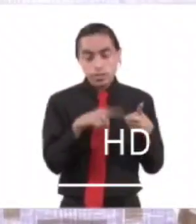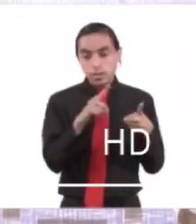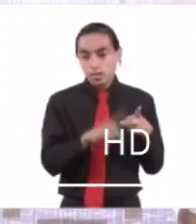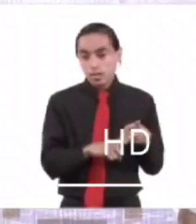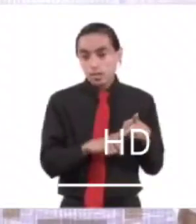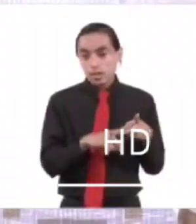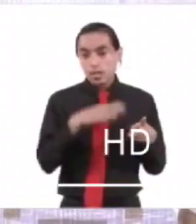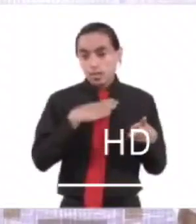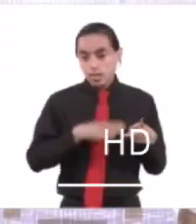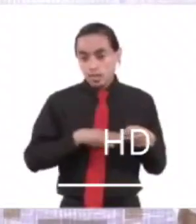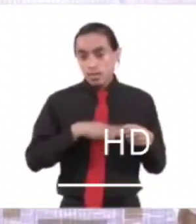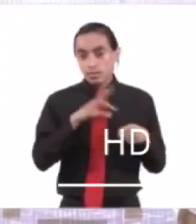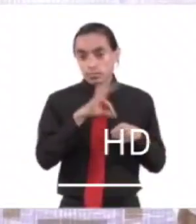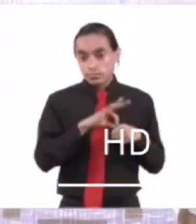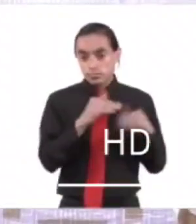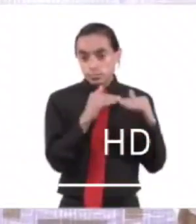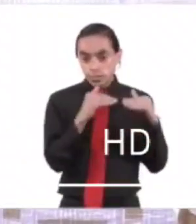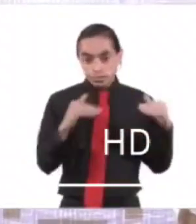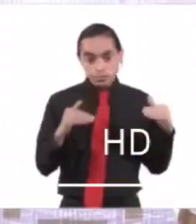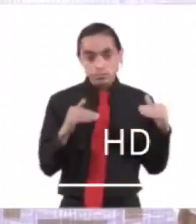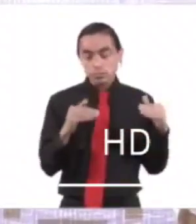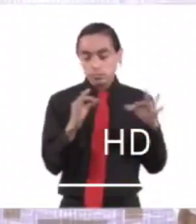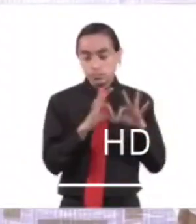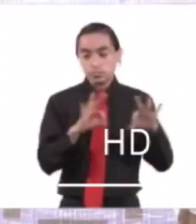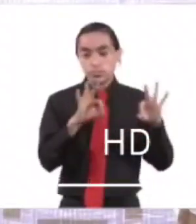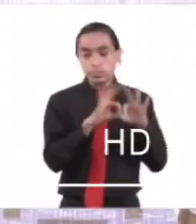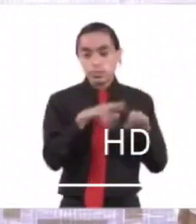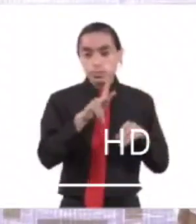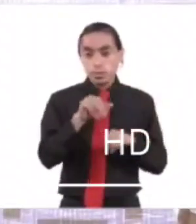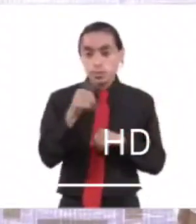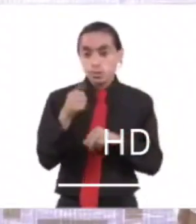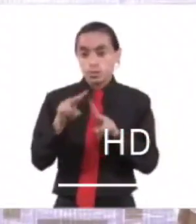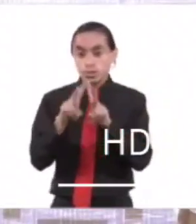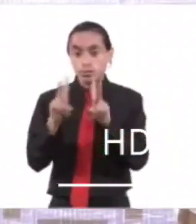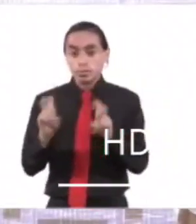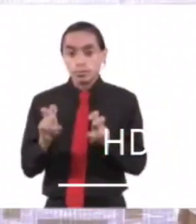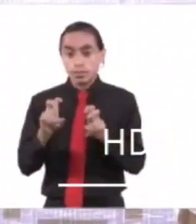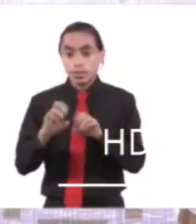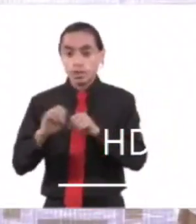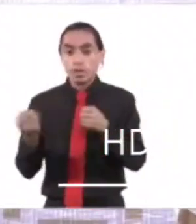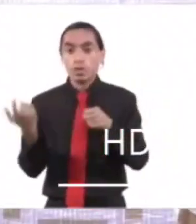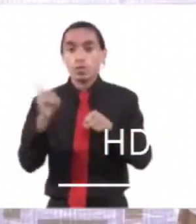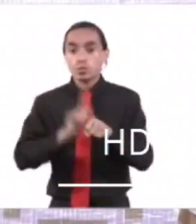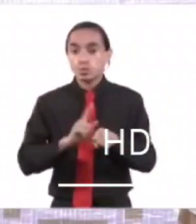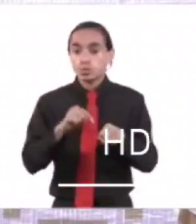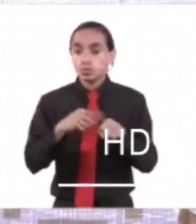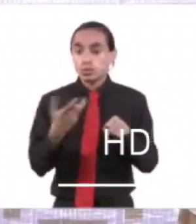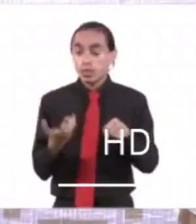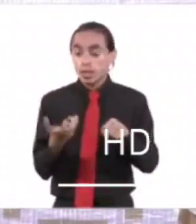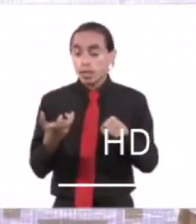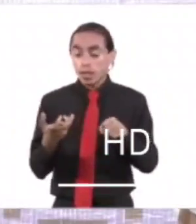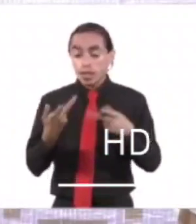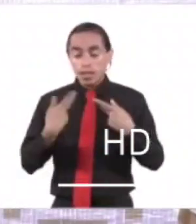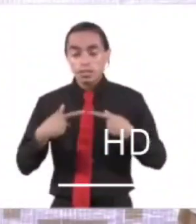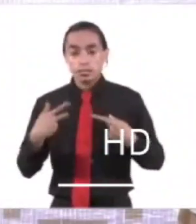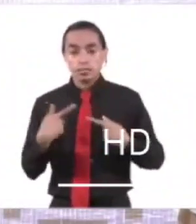democracia, pero el otro tema era y lo social, y la